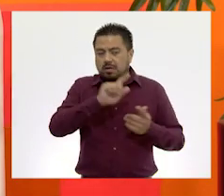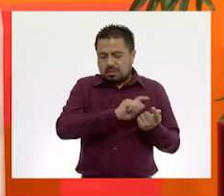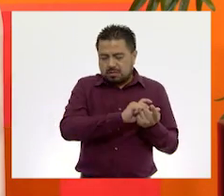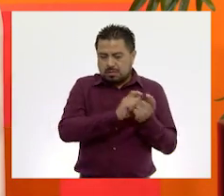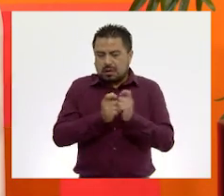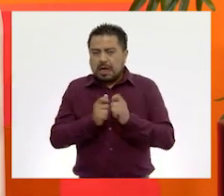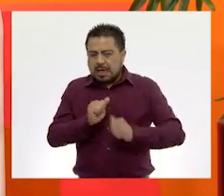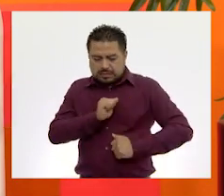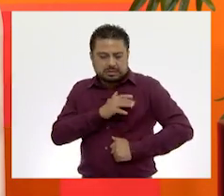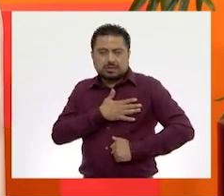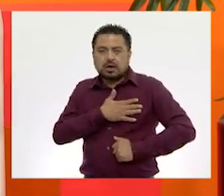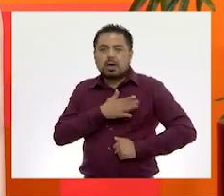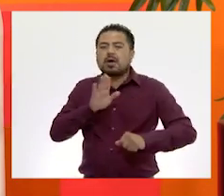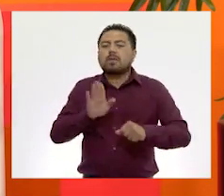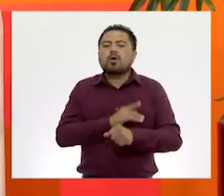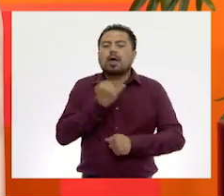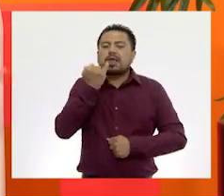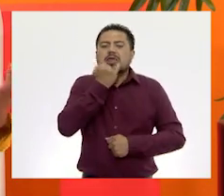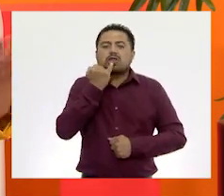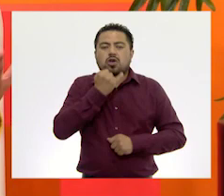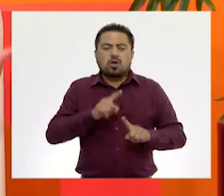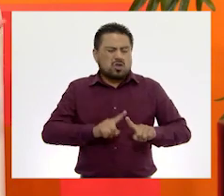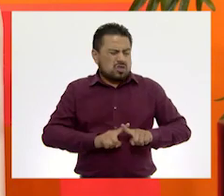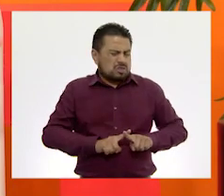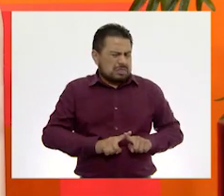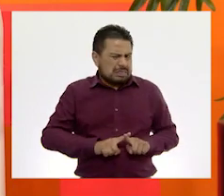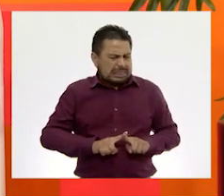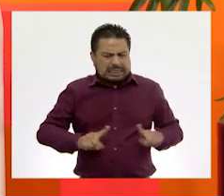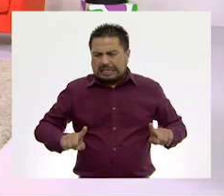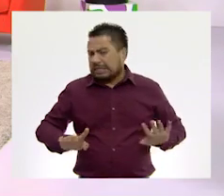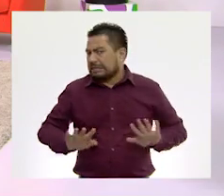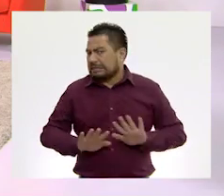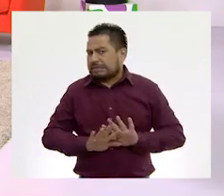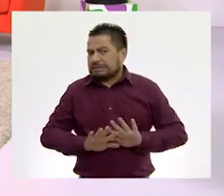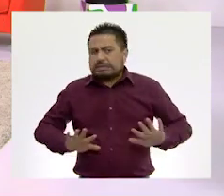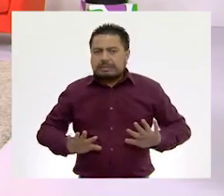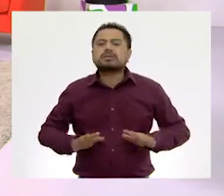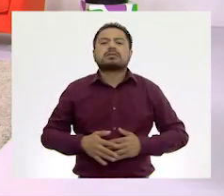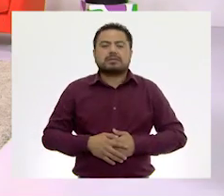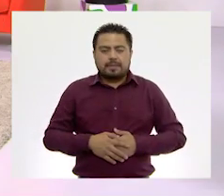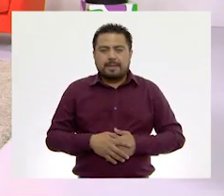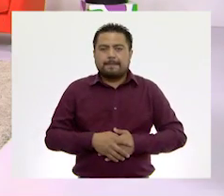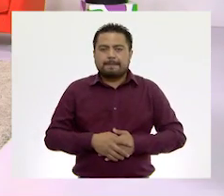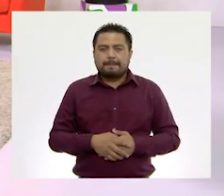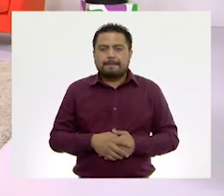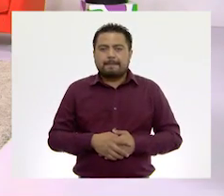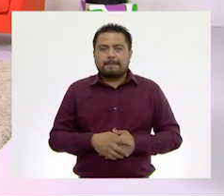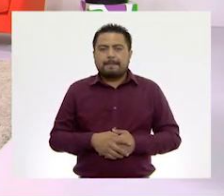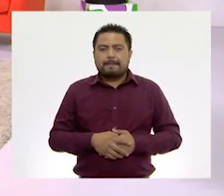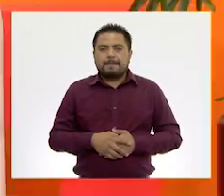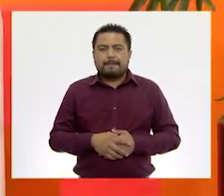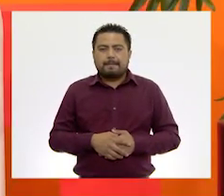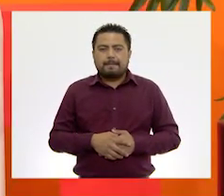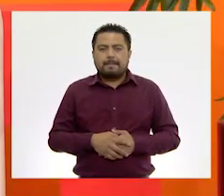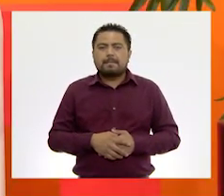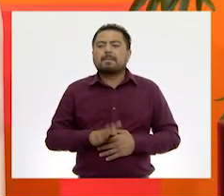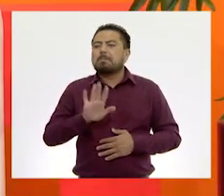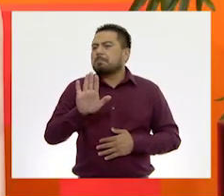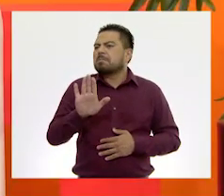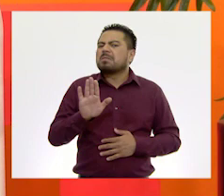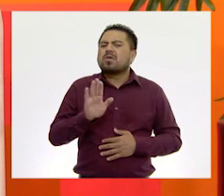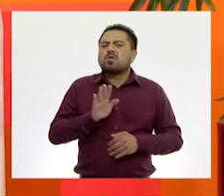traslademos al español, porque son idiomas completamente distintos, ¿no? Exacto. Wow. Gwendolyn,